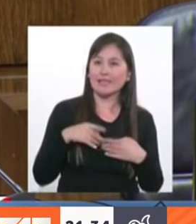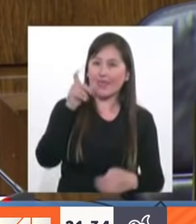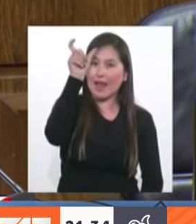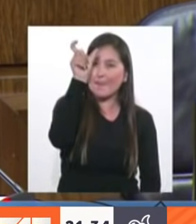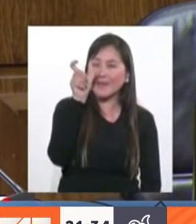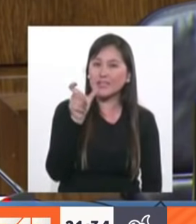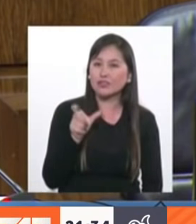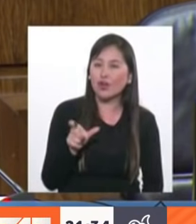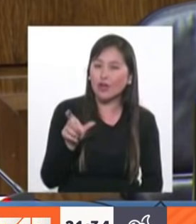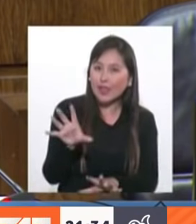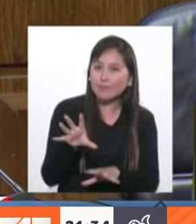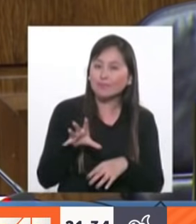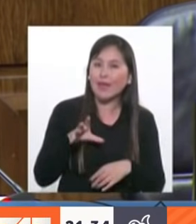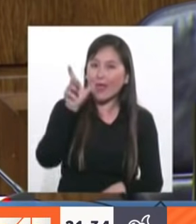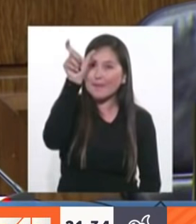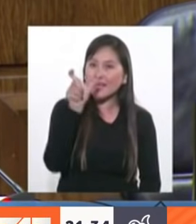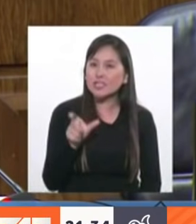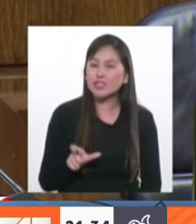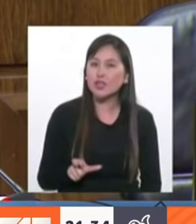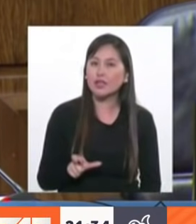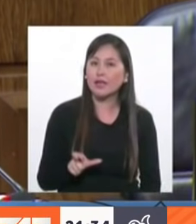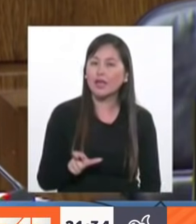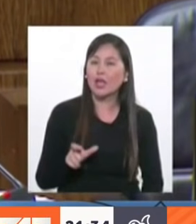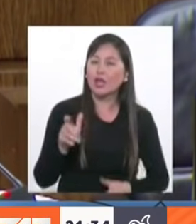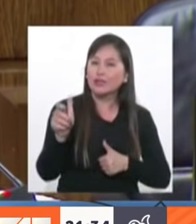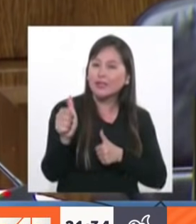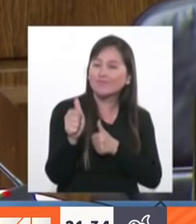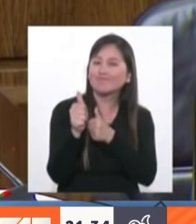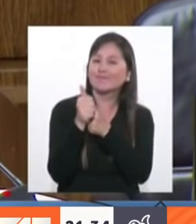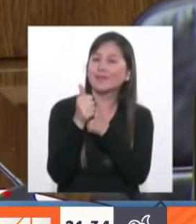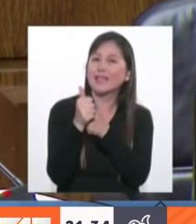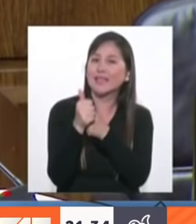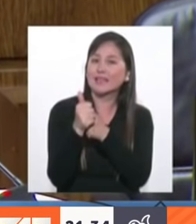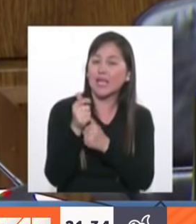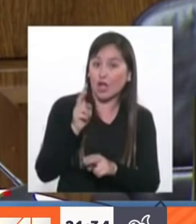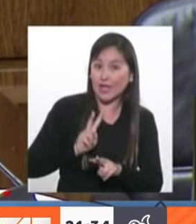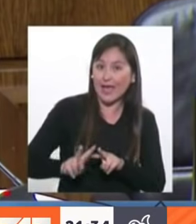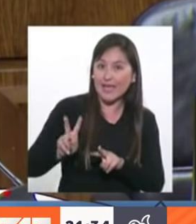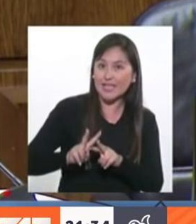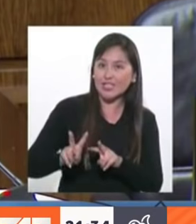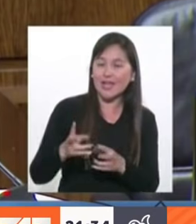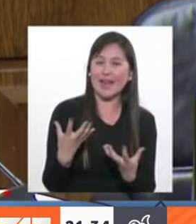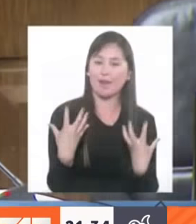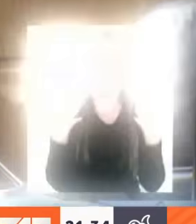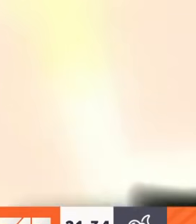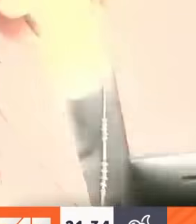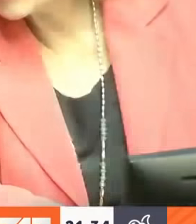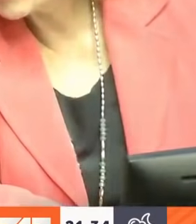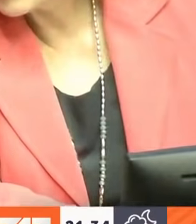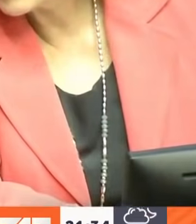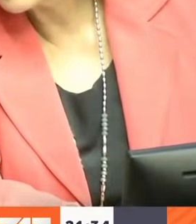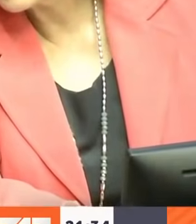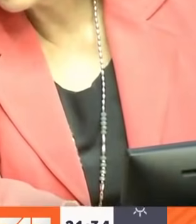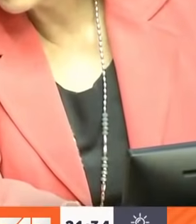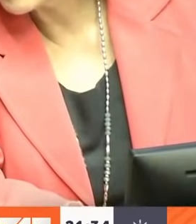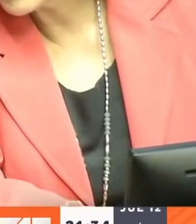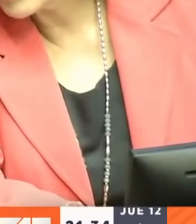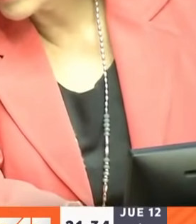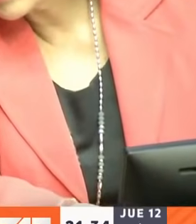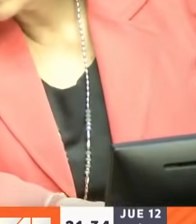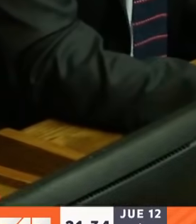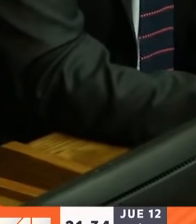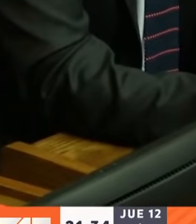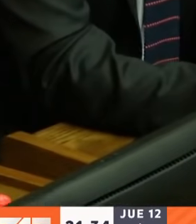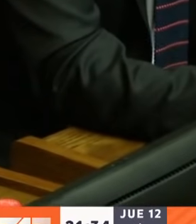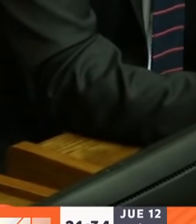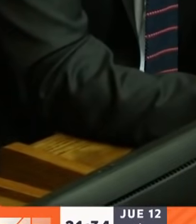involucrada, y por ende apegarse a los hechos y a la responsabilidad política. Hasta ahí recién ya